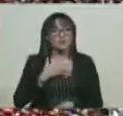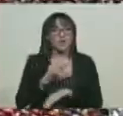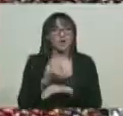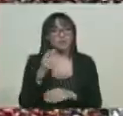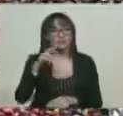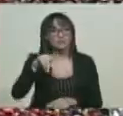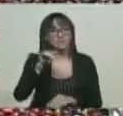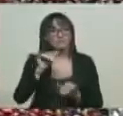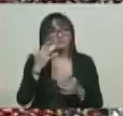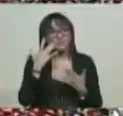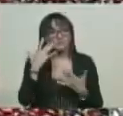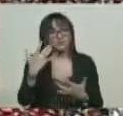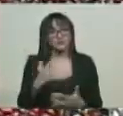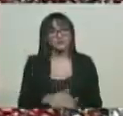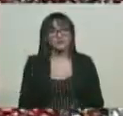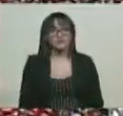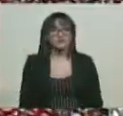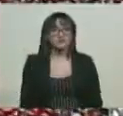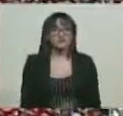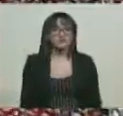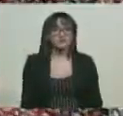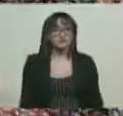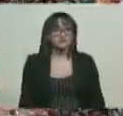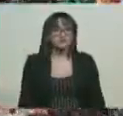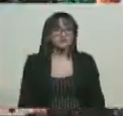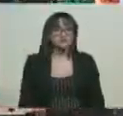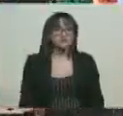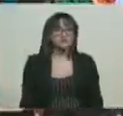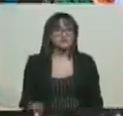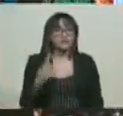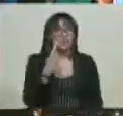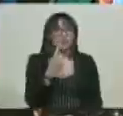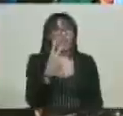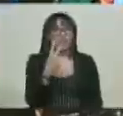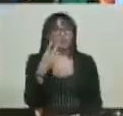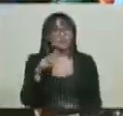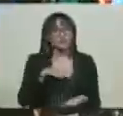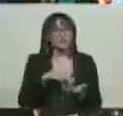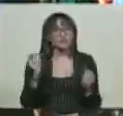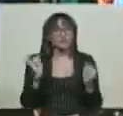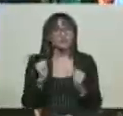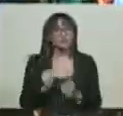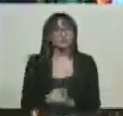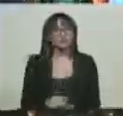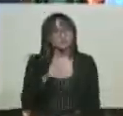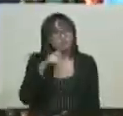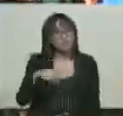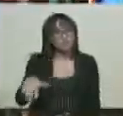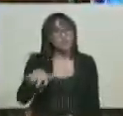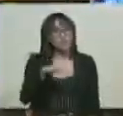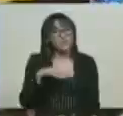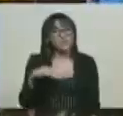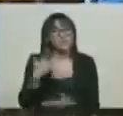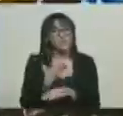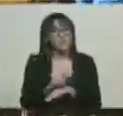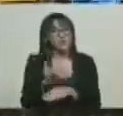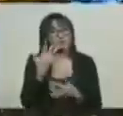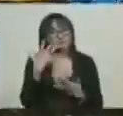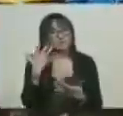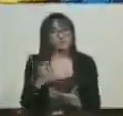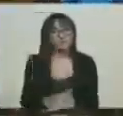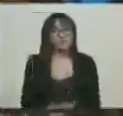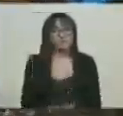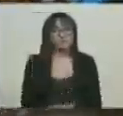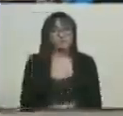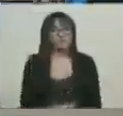vean. Y a la cuenta de tres vamos a caminar para que el pueblo de Monagas vea a sus candidatas